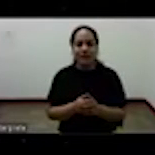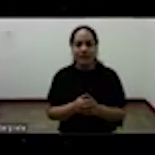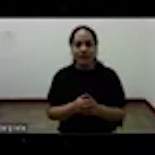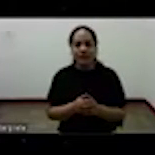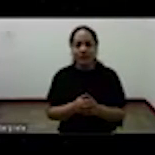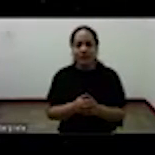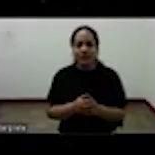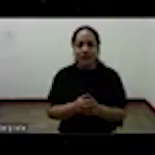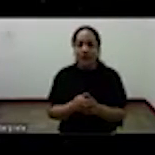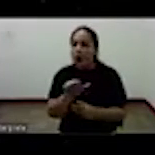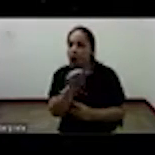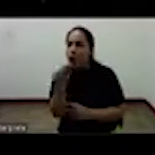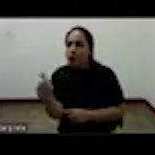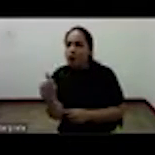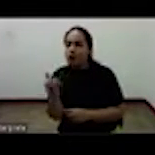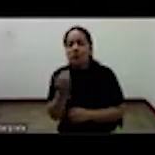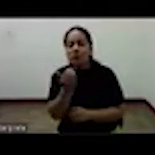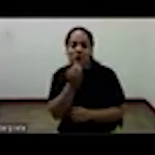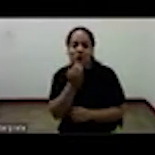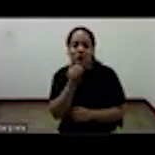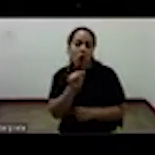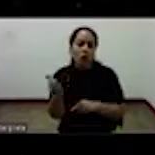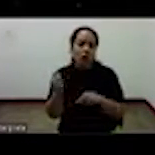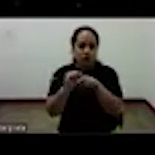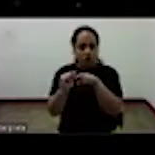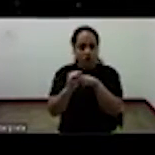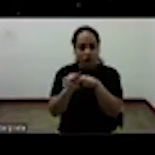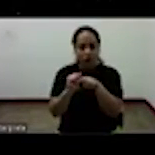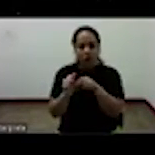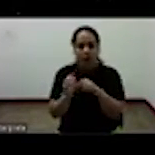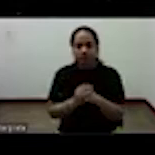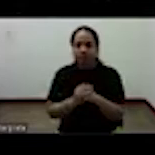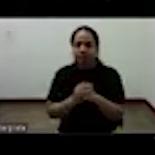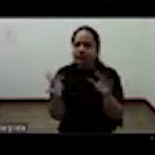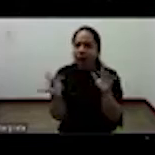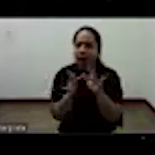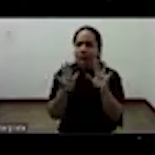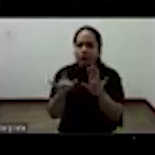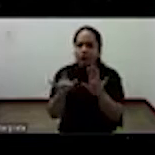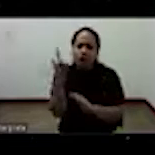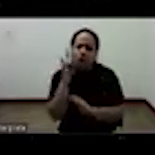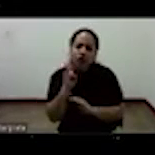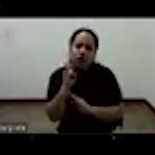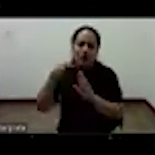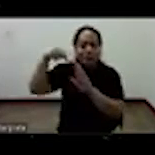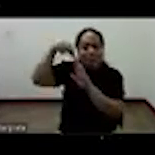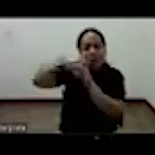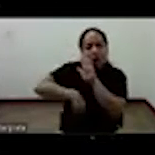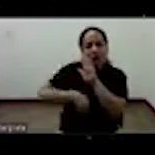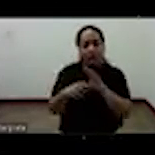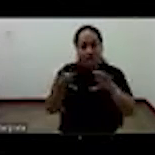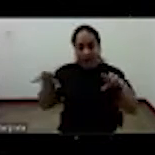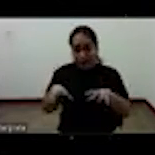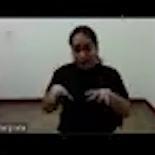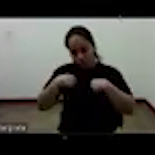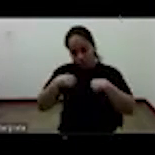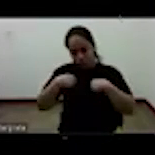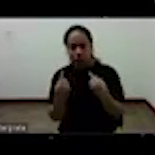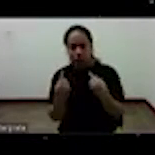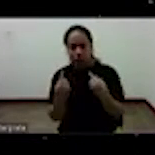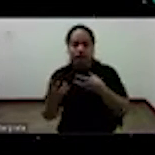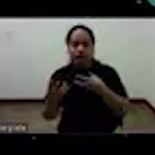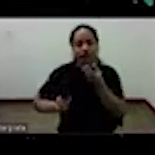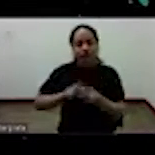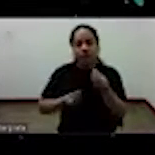Otro ejercicio que tiene que ver con una escucha profunda fue una acción que hice en un